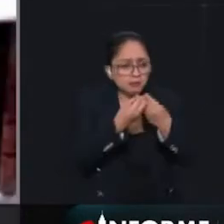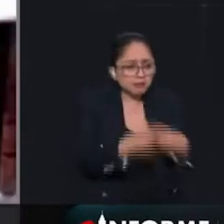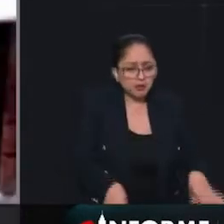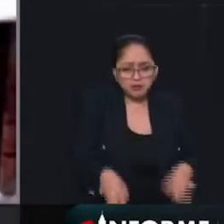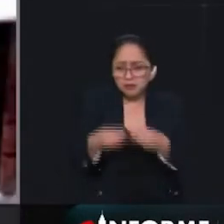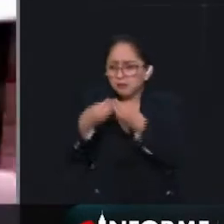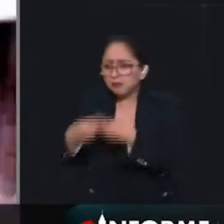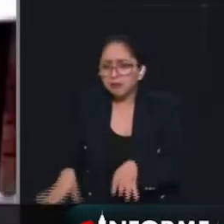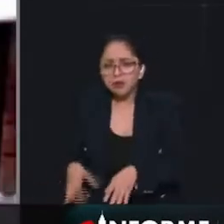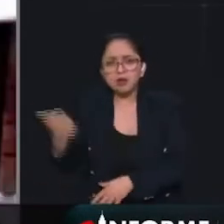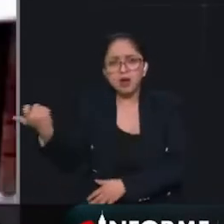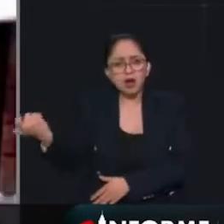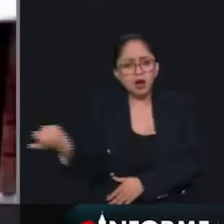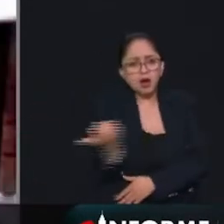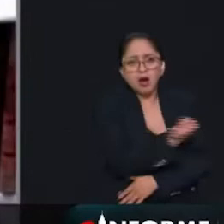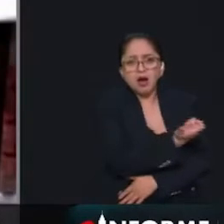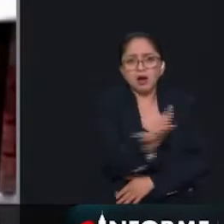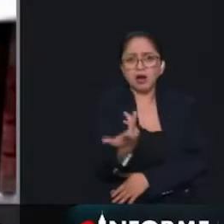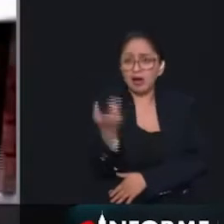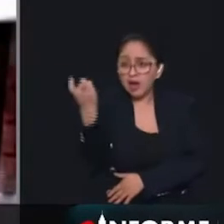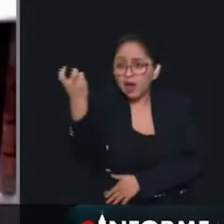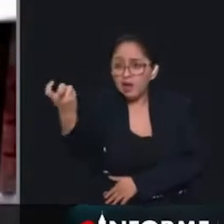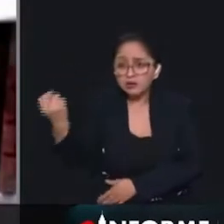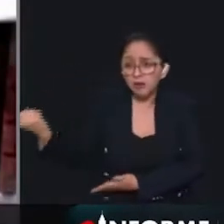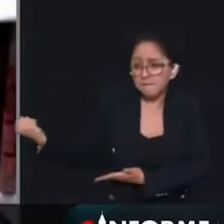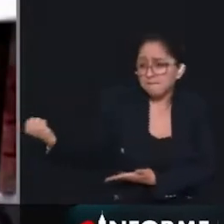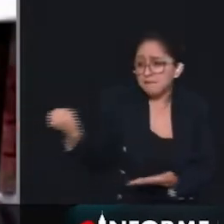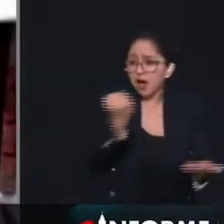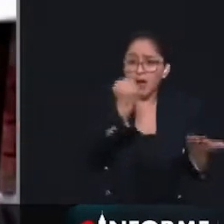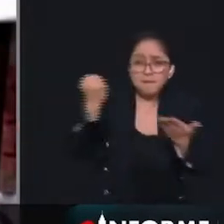corriente. Y con eso se pudo haber rescatado